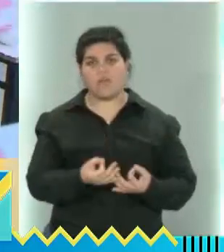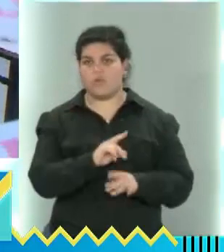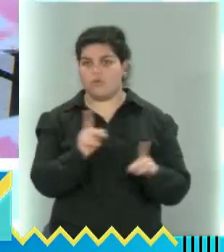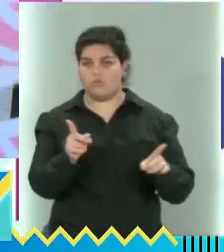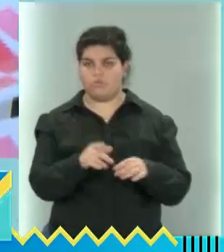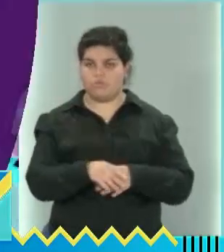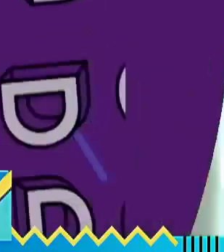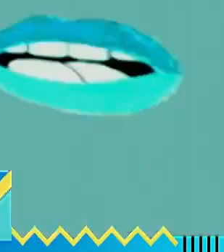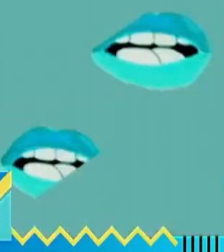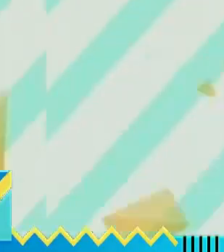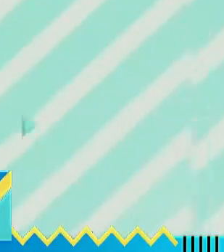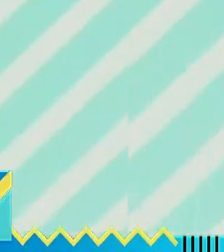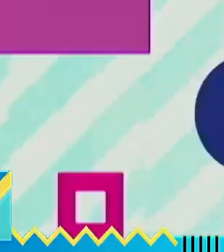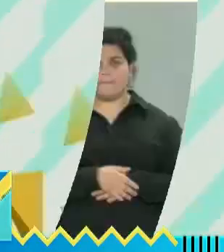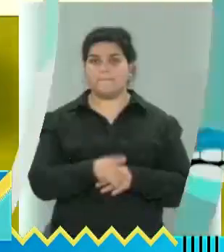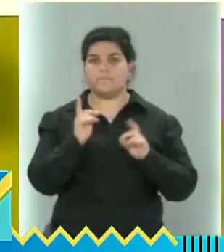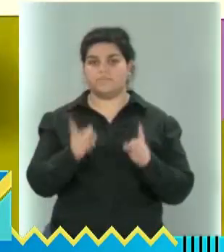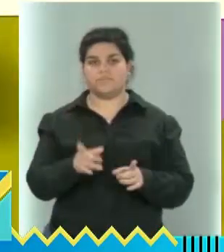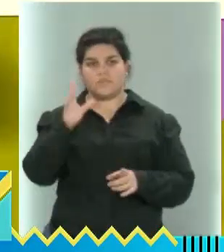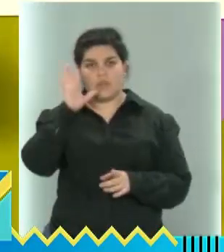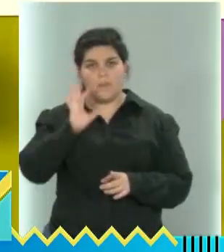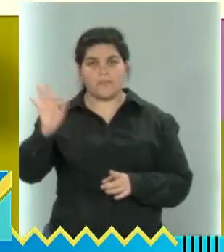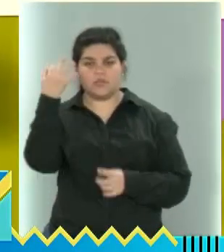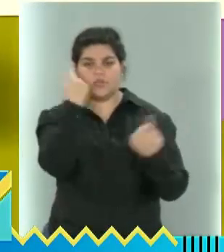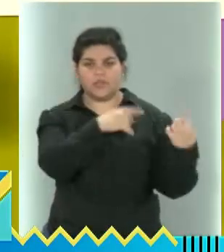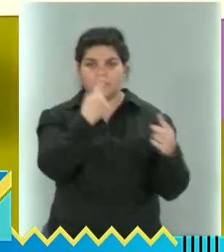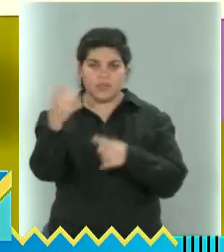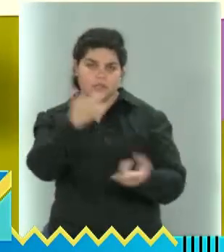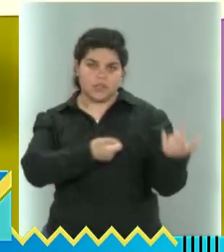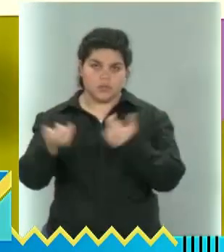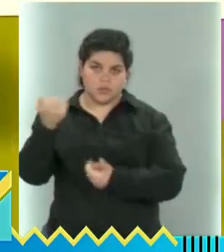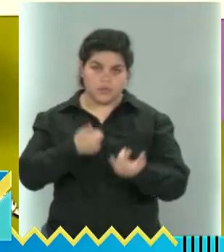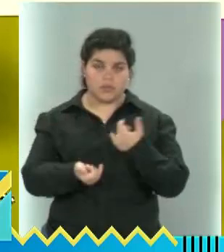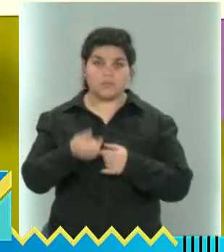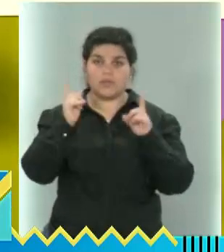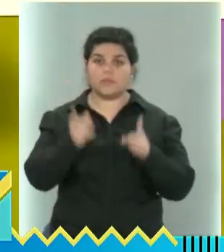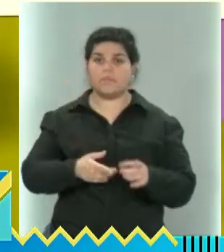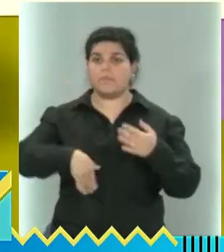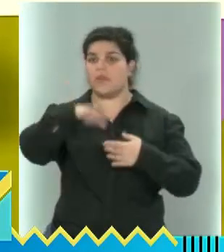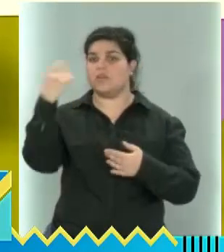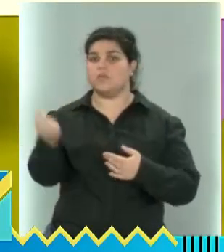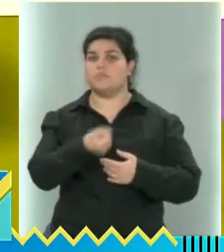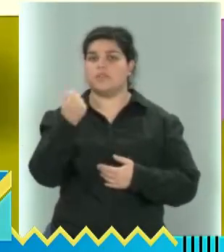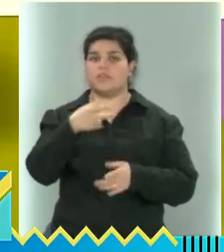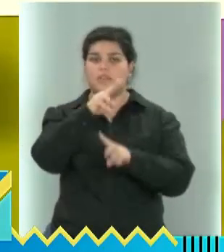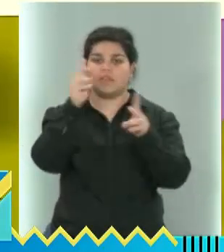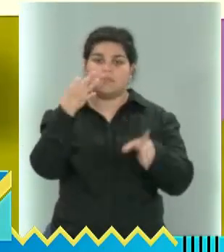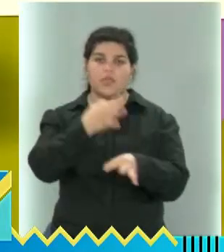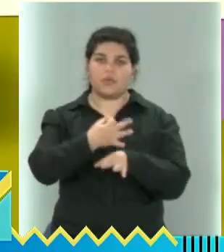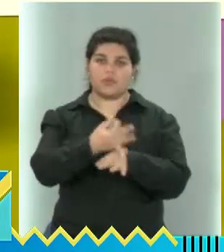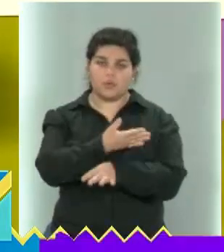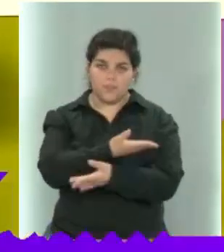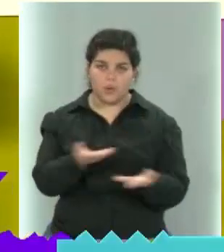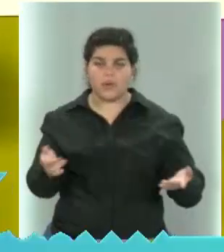a seguir hablando, por supuesto, se marcan distintas posiciones, pero estamos hablando fundamentalmente de la educación pública y ahí creo que todos tenemos que llegar a